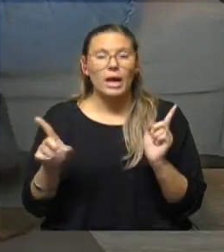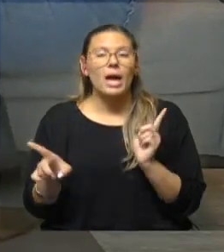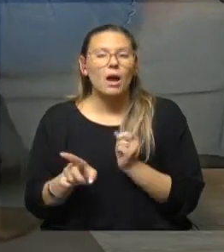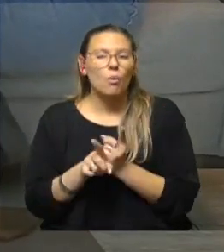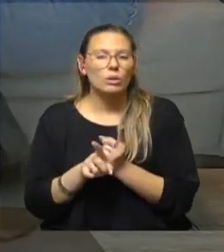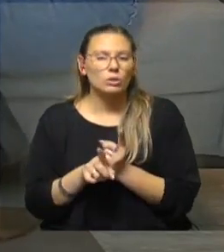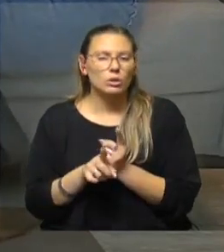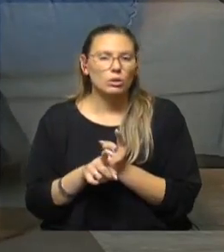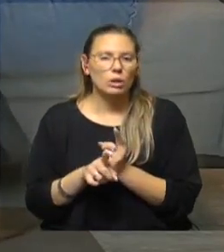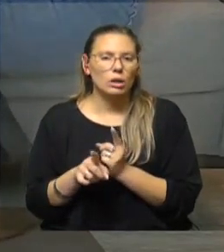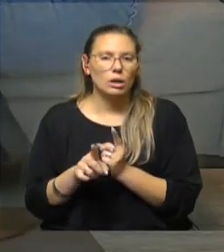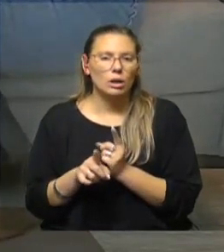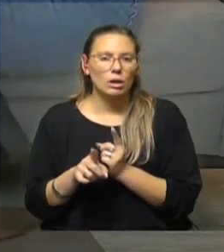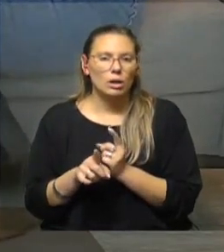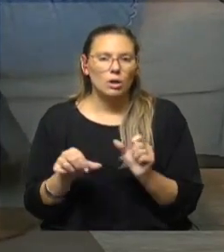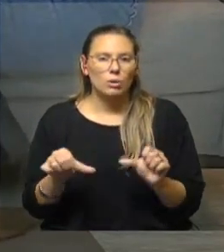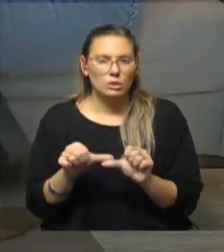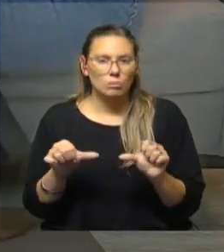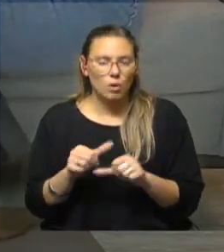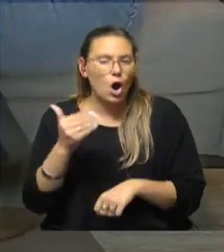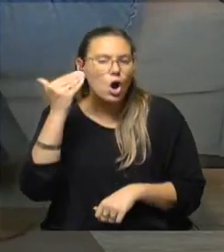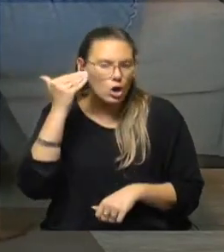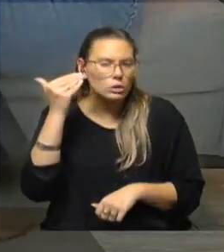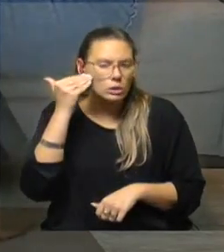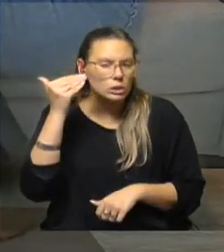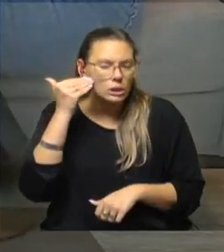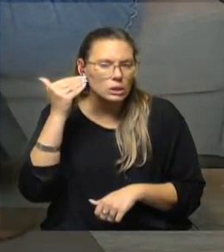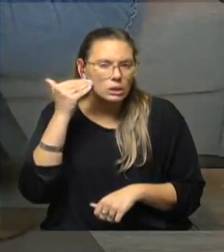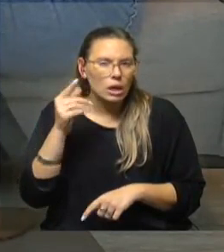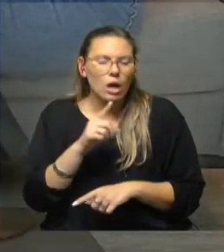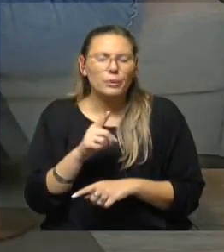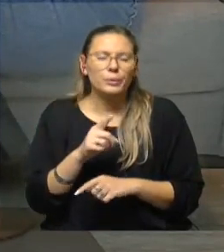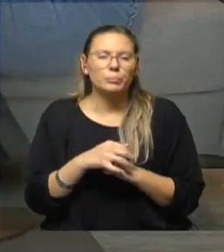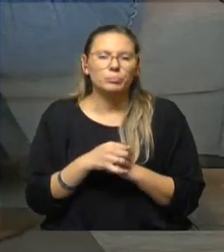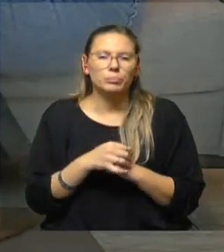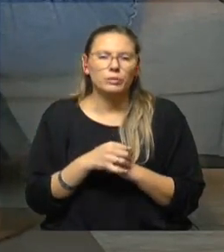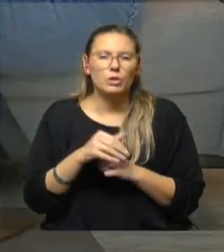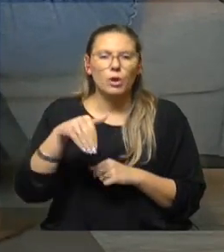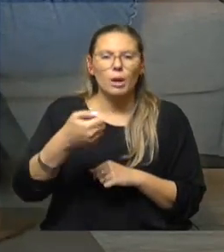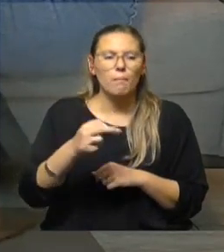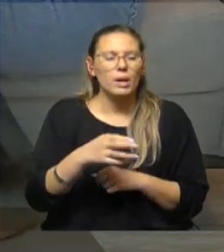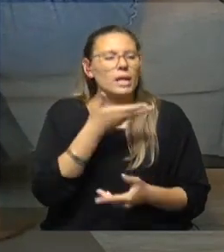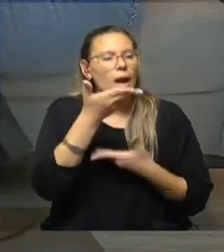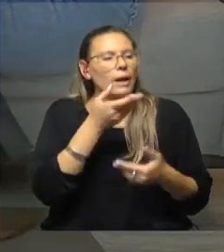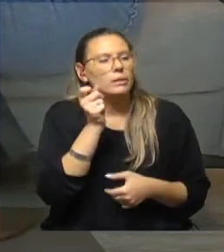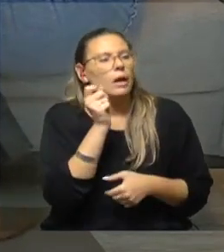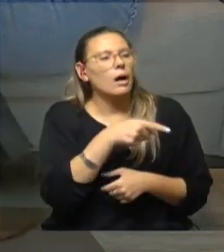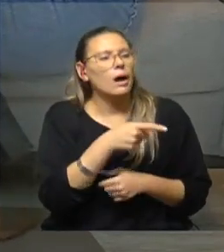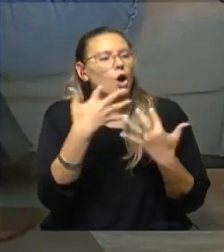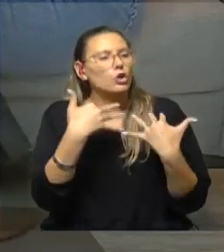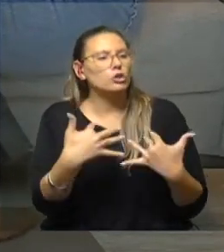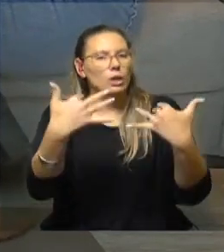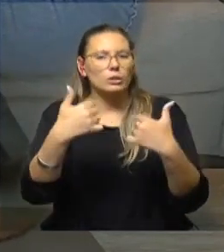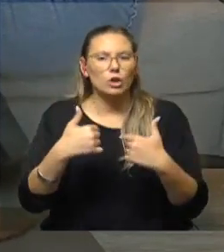encuentros, lo hicimos con toda conciencia, que no es que María cantaba en una parte del